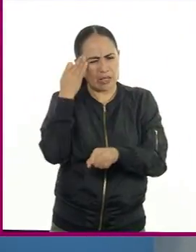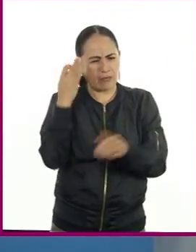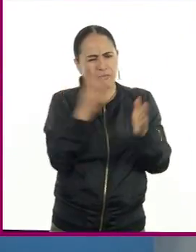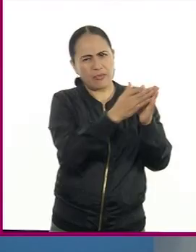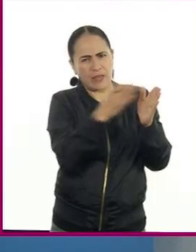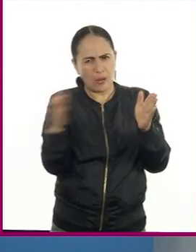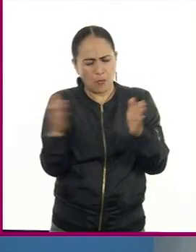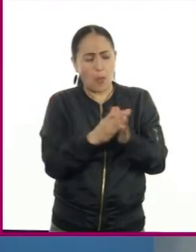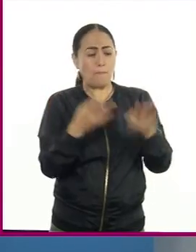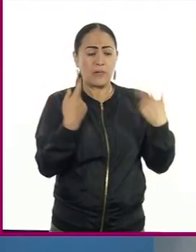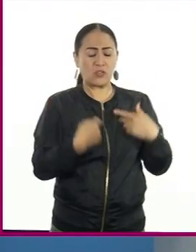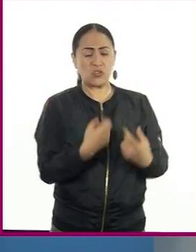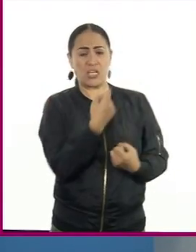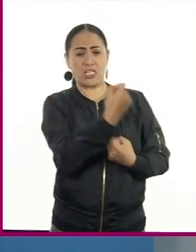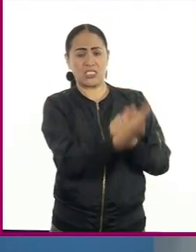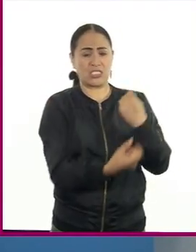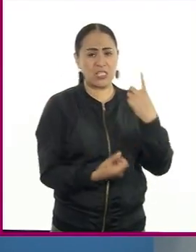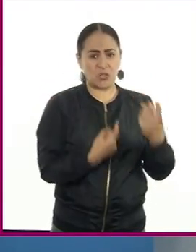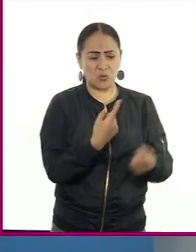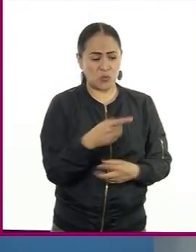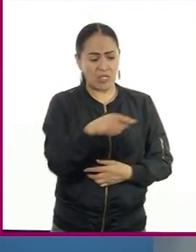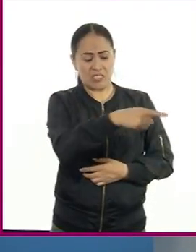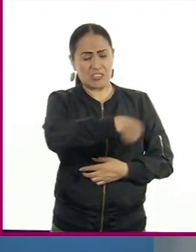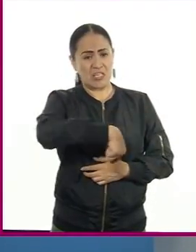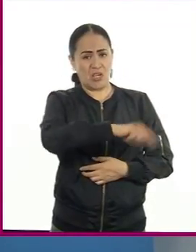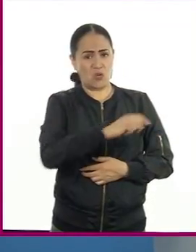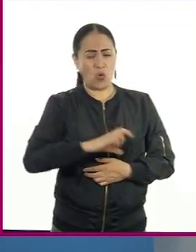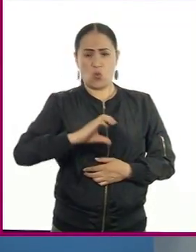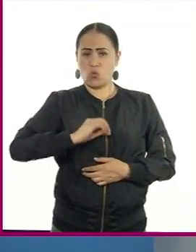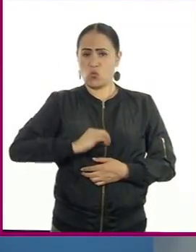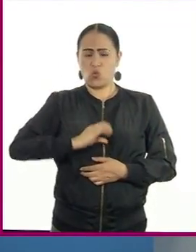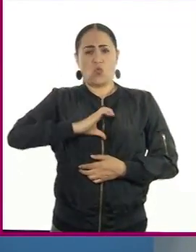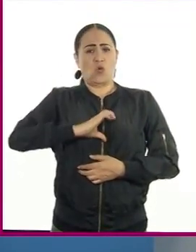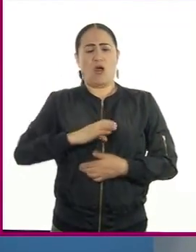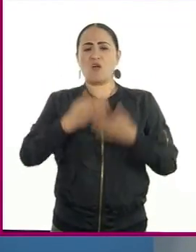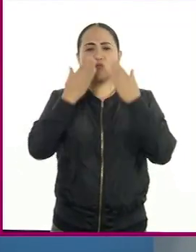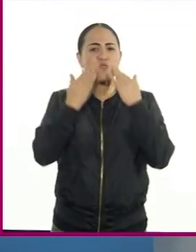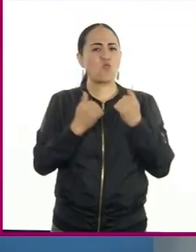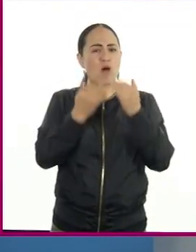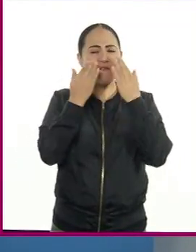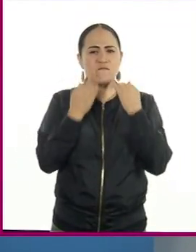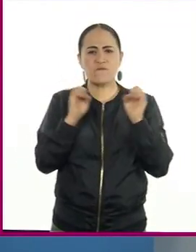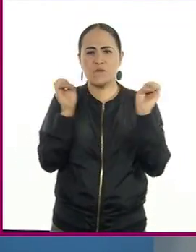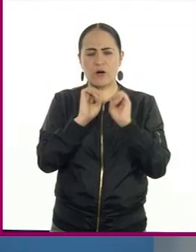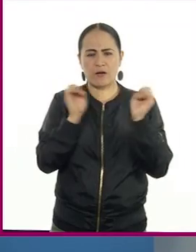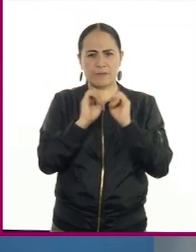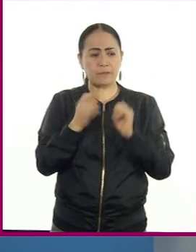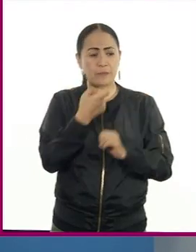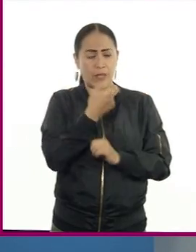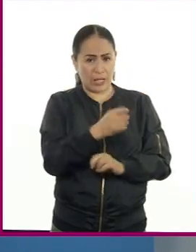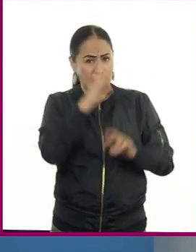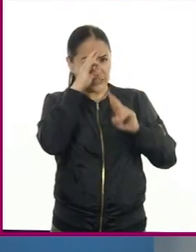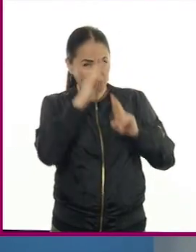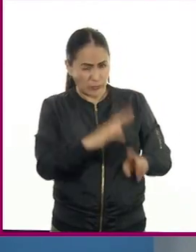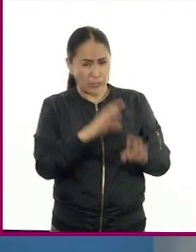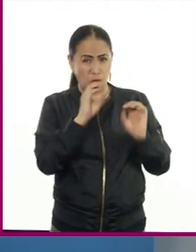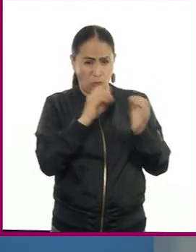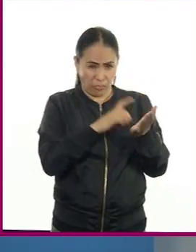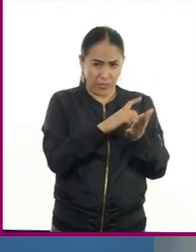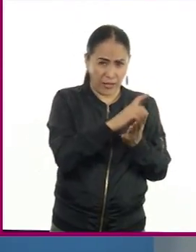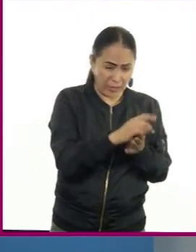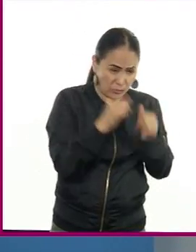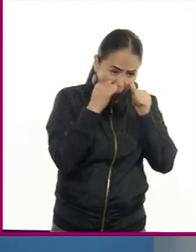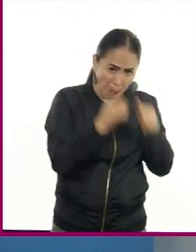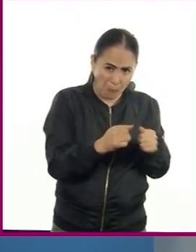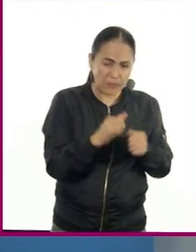consideraba que algunas personas no tenían dignidad y por lo tanto no eran merecedoras de derechos, por